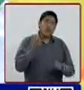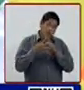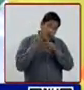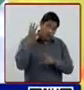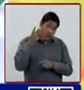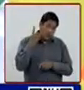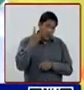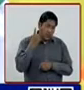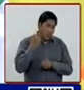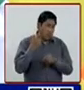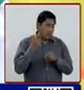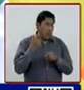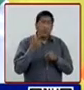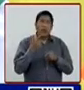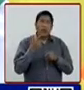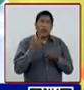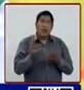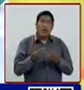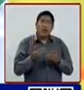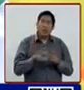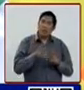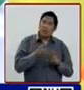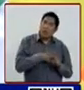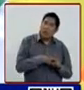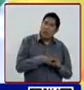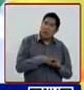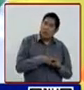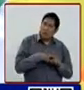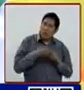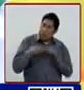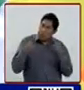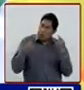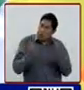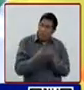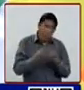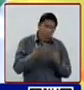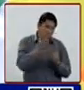de violación múltiple que ha sido denunciado,